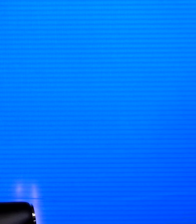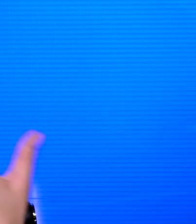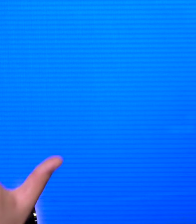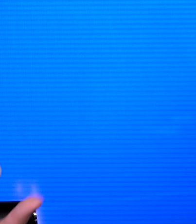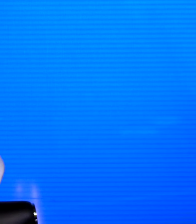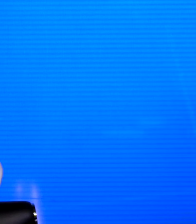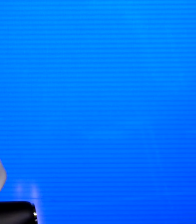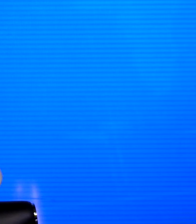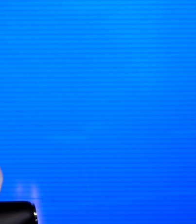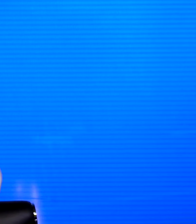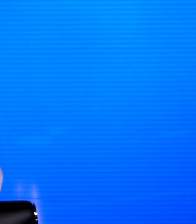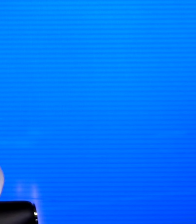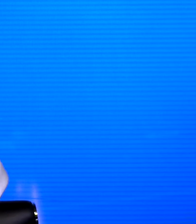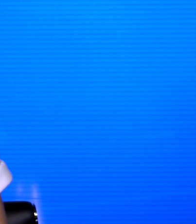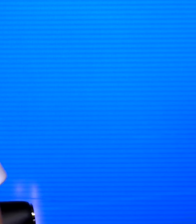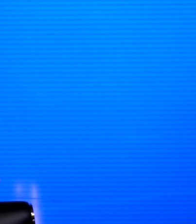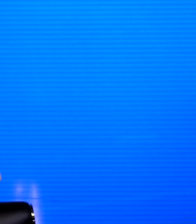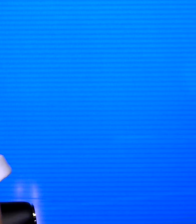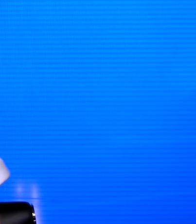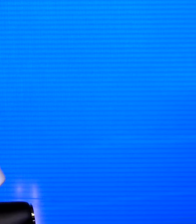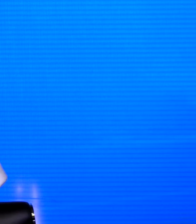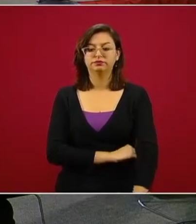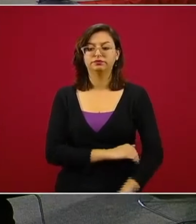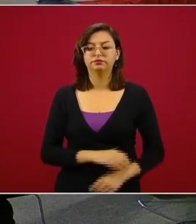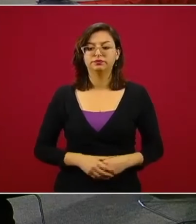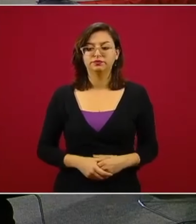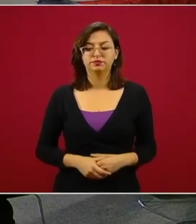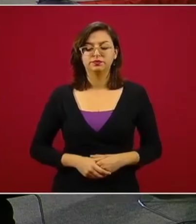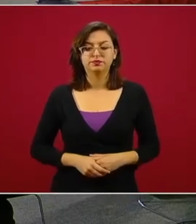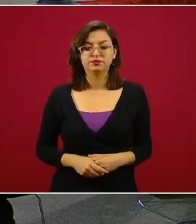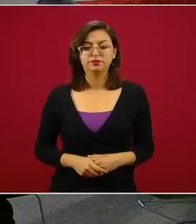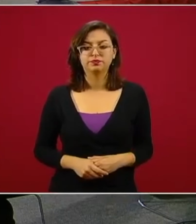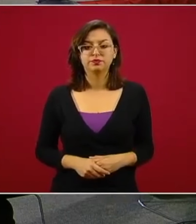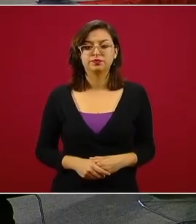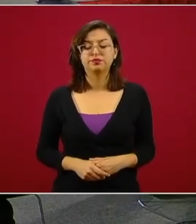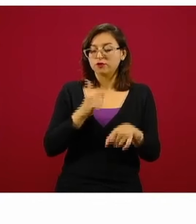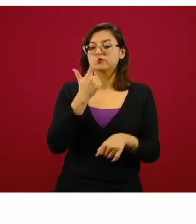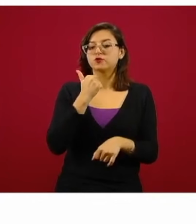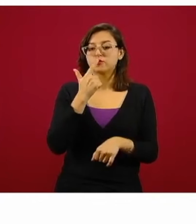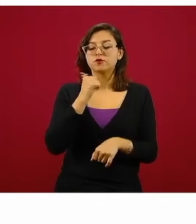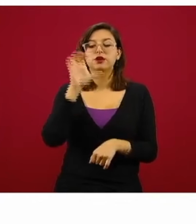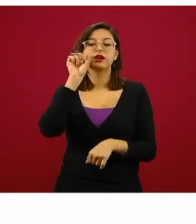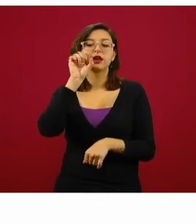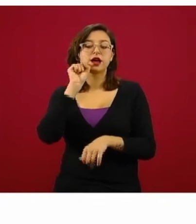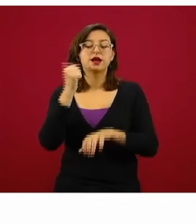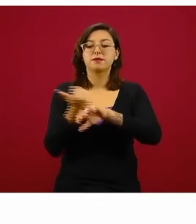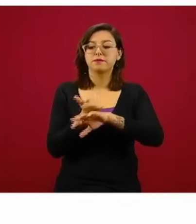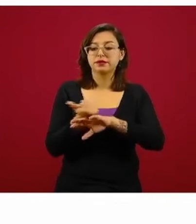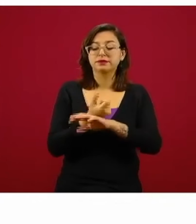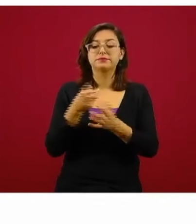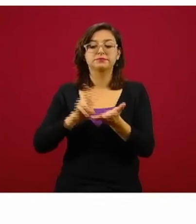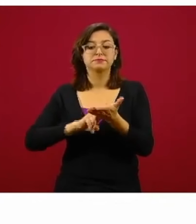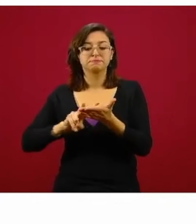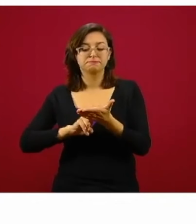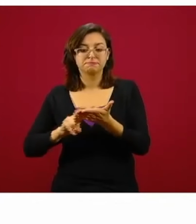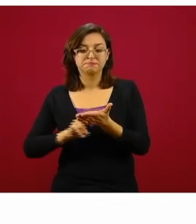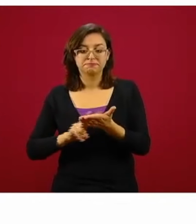que se podrán realizar de acuerdo al color del mismo. Este es el semáforo. Tiene